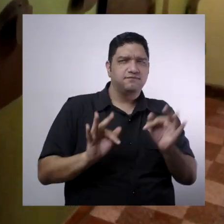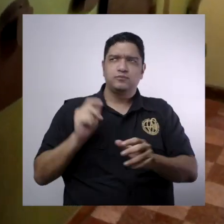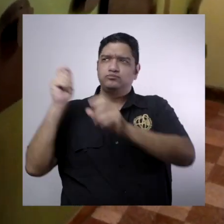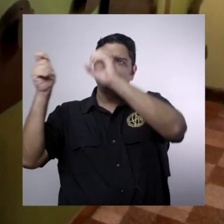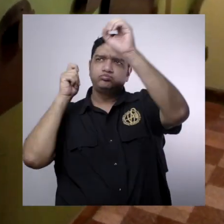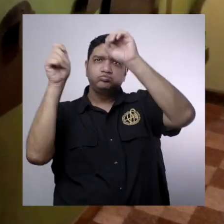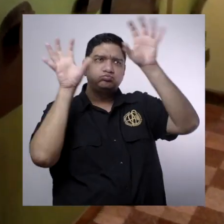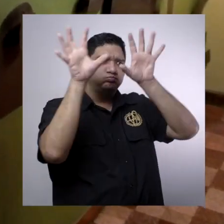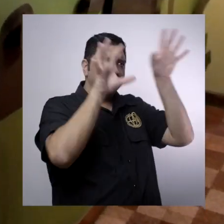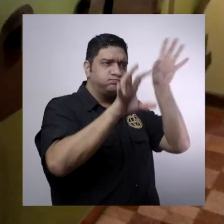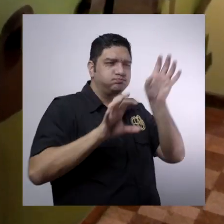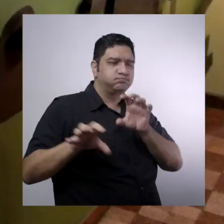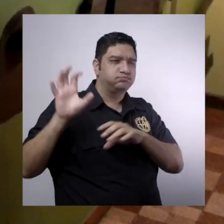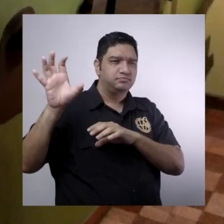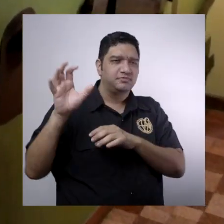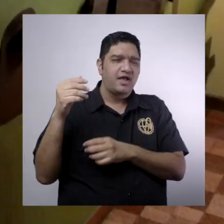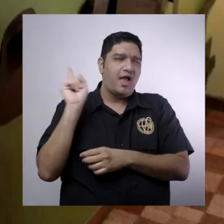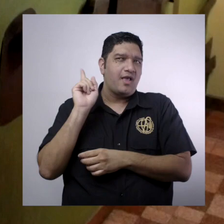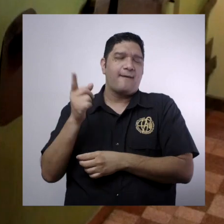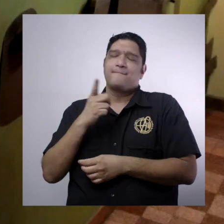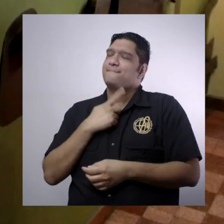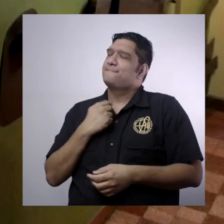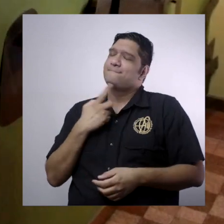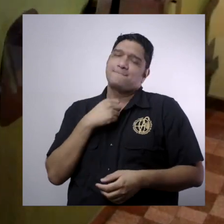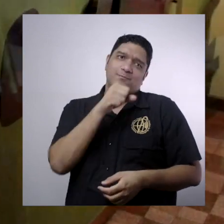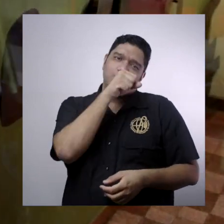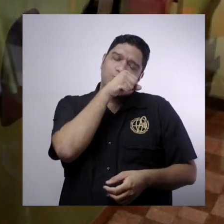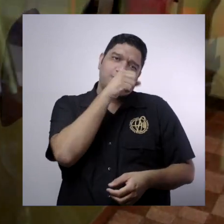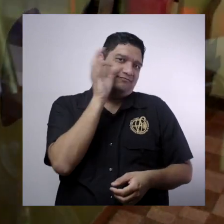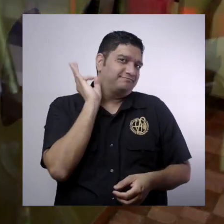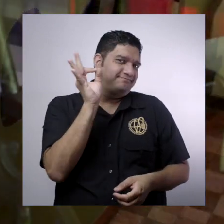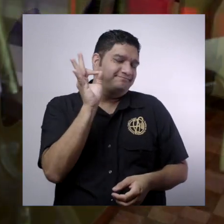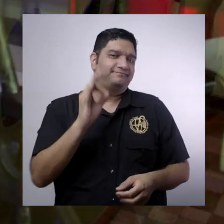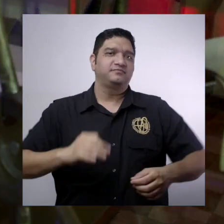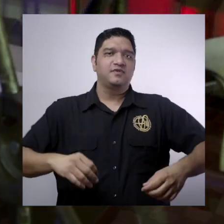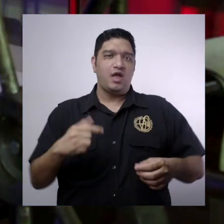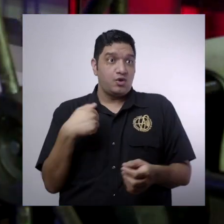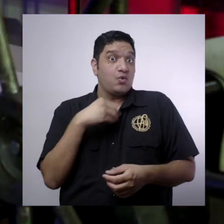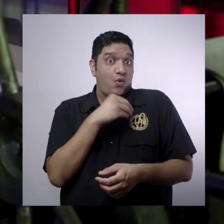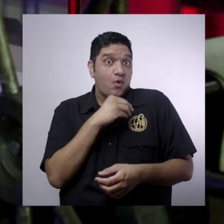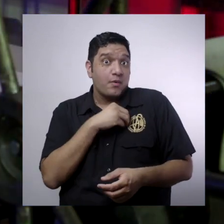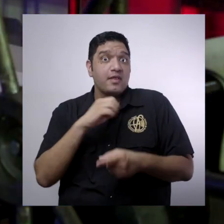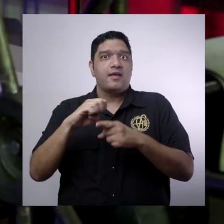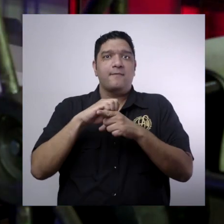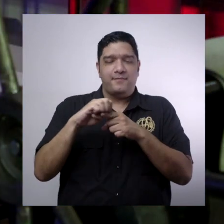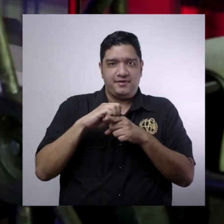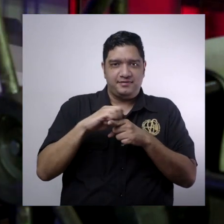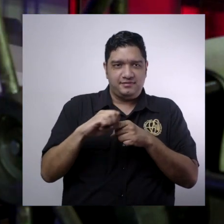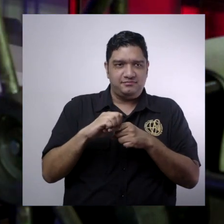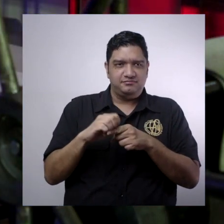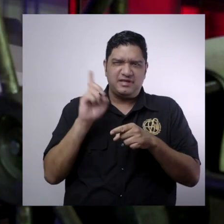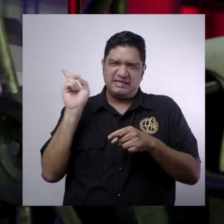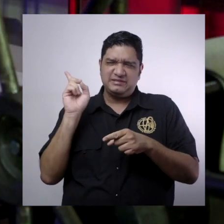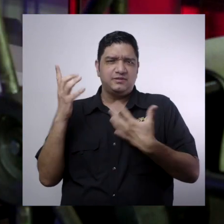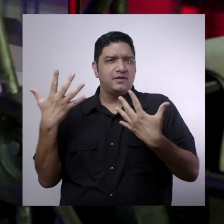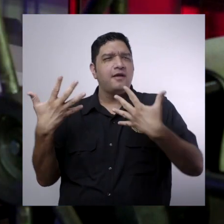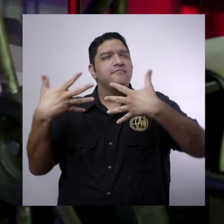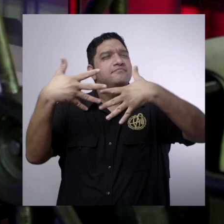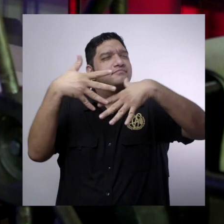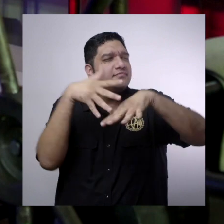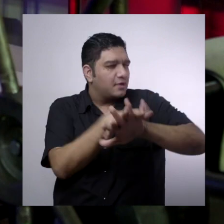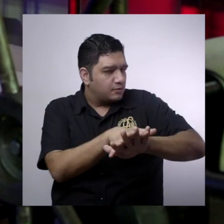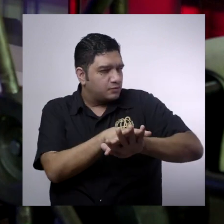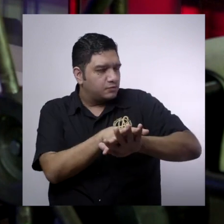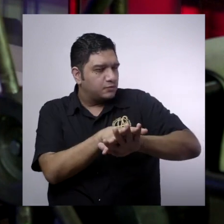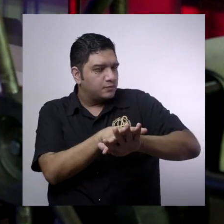desde mis años como estudiante de arquitectura, una fusión entre